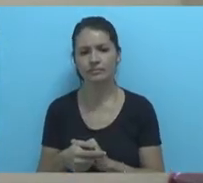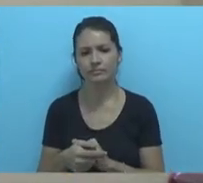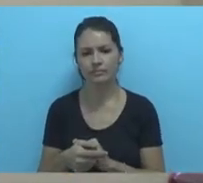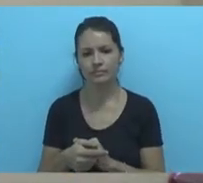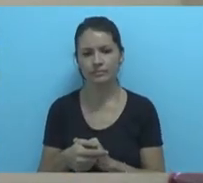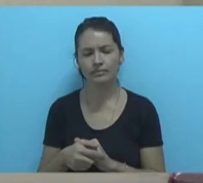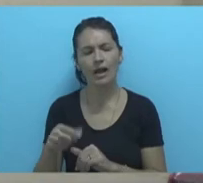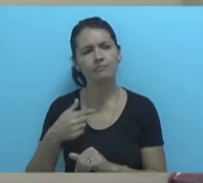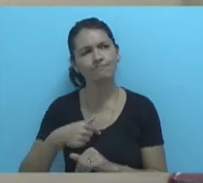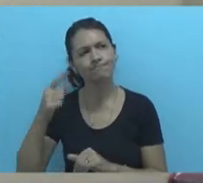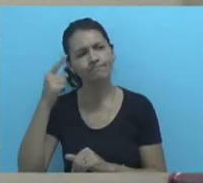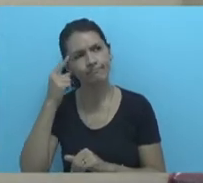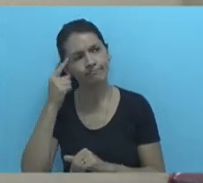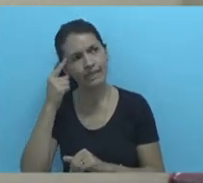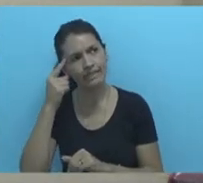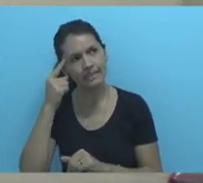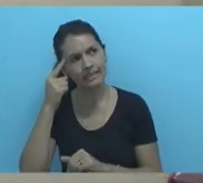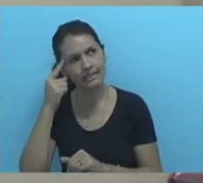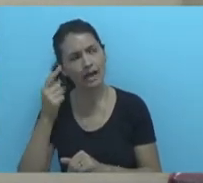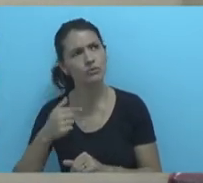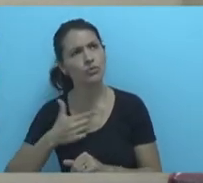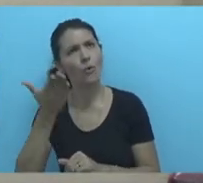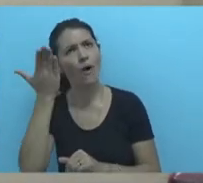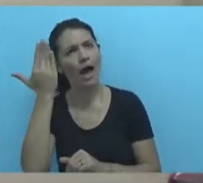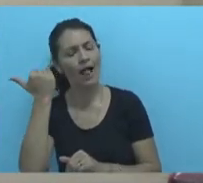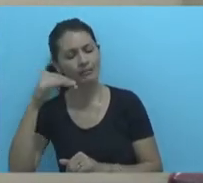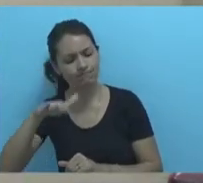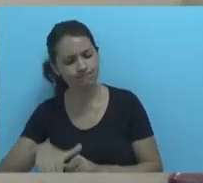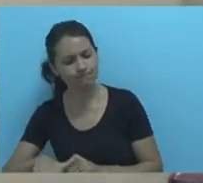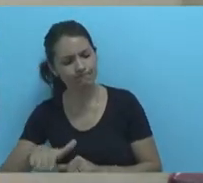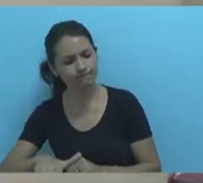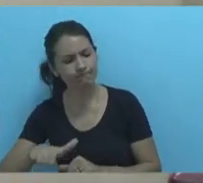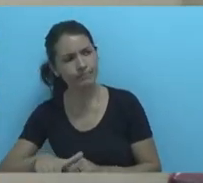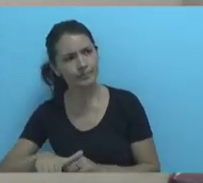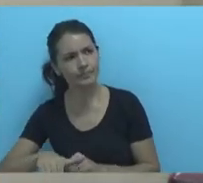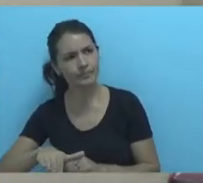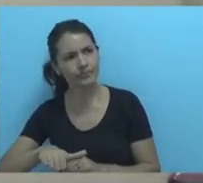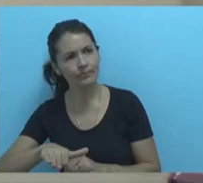me puse a pensar en mi infancia, cuando yo iba